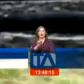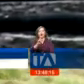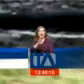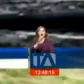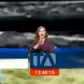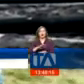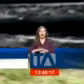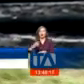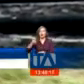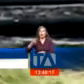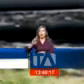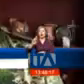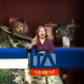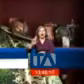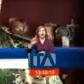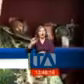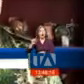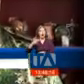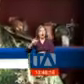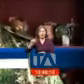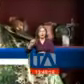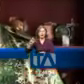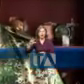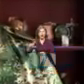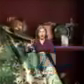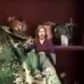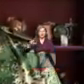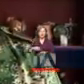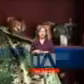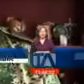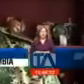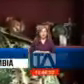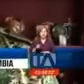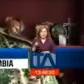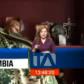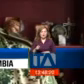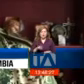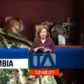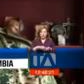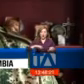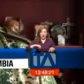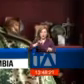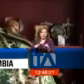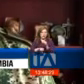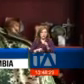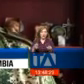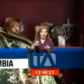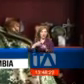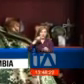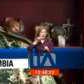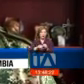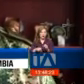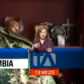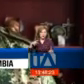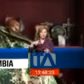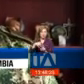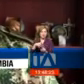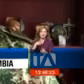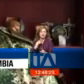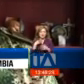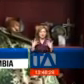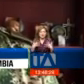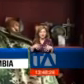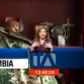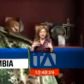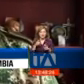del departamento de Nariño. Y sin duda es una afectación directa a la infraestructura del Estado que genera zozobra y